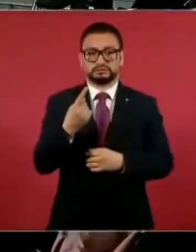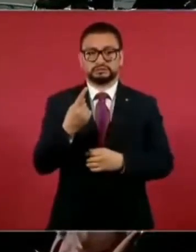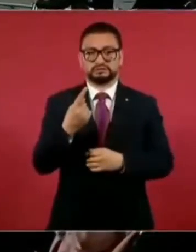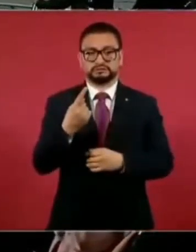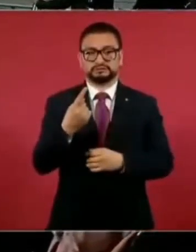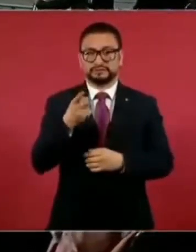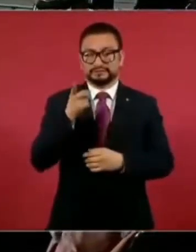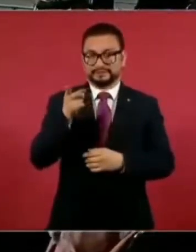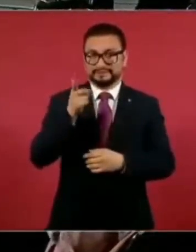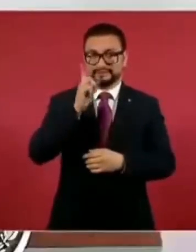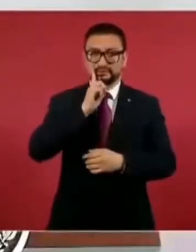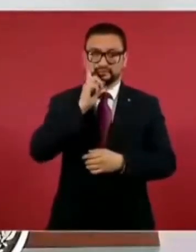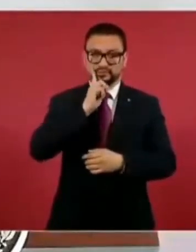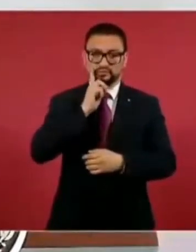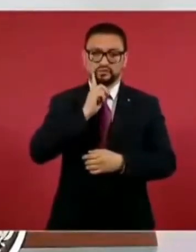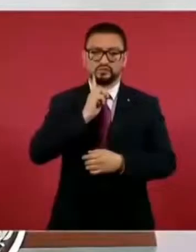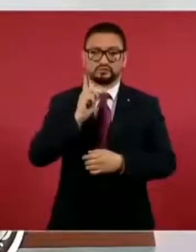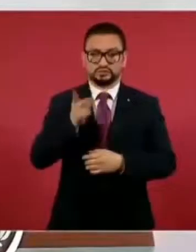ella